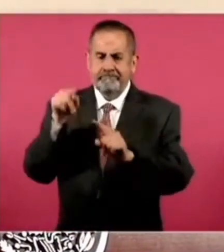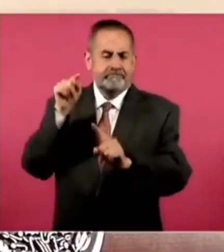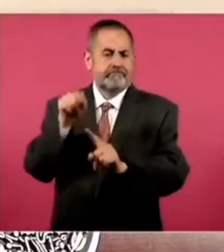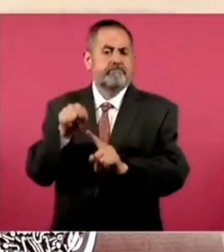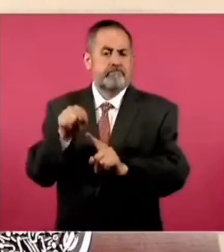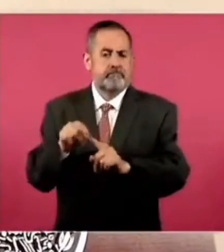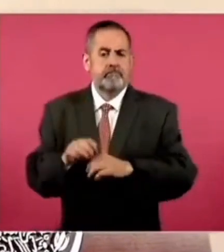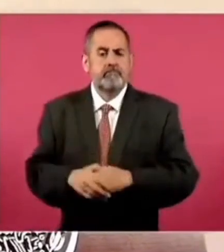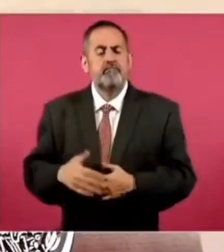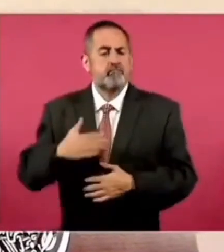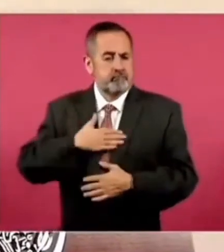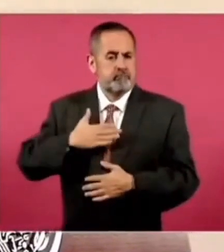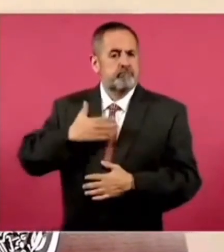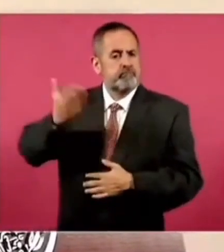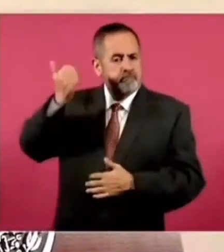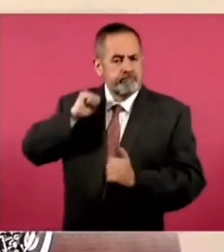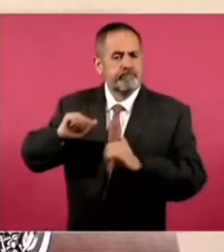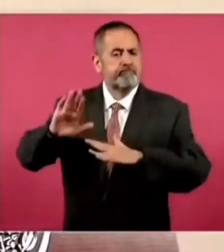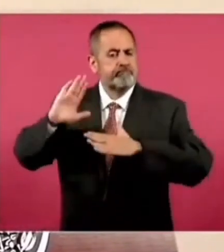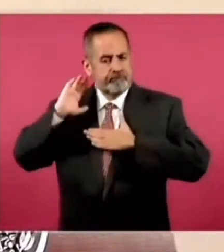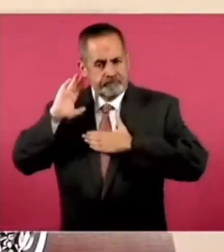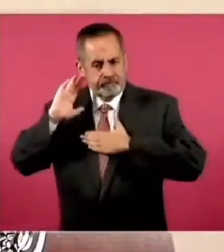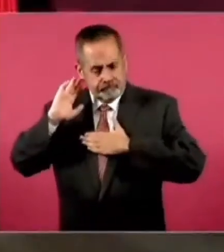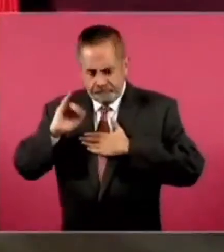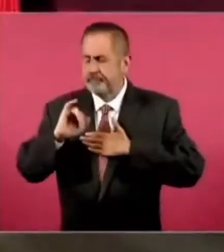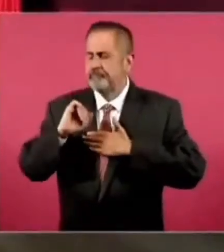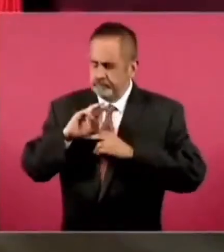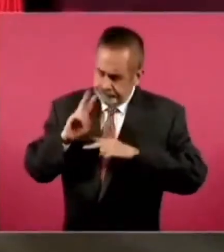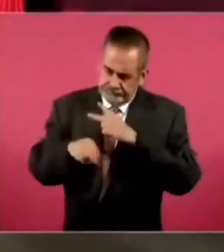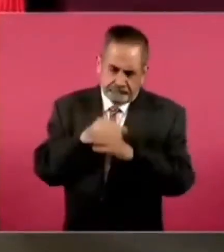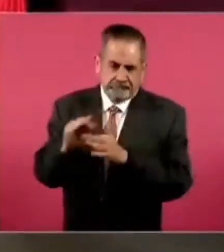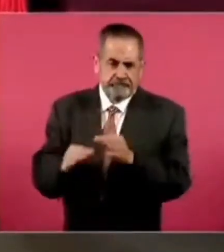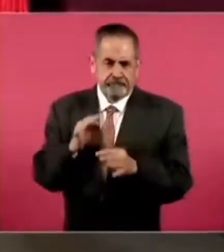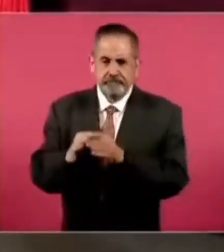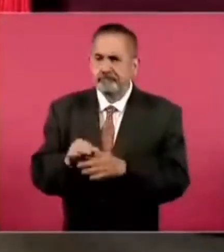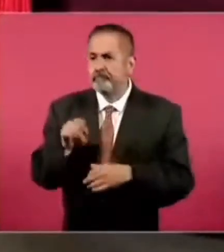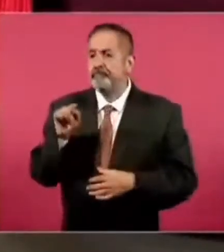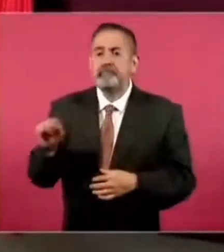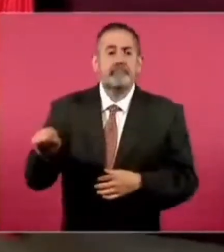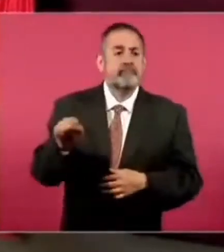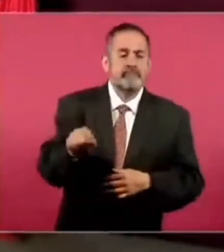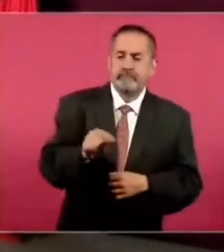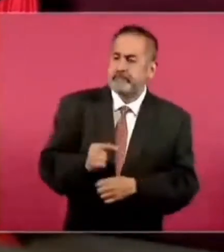un compromiso que tenemos de mejorar